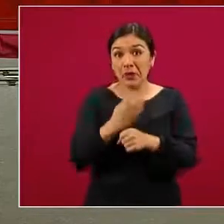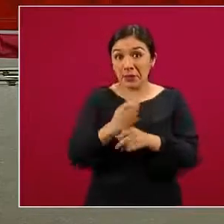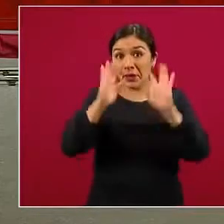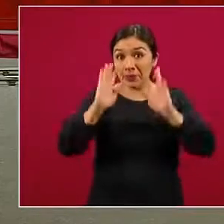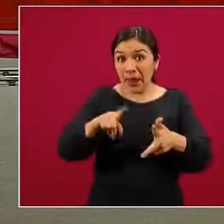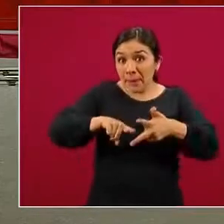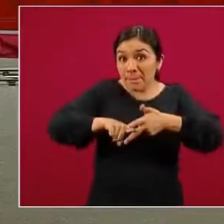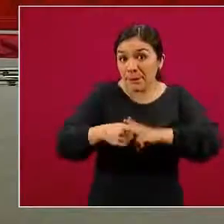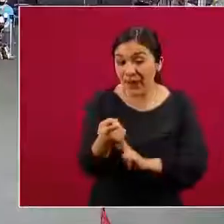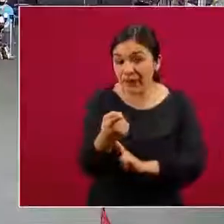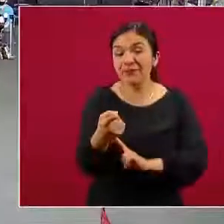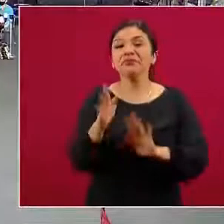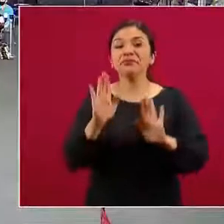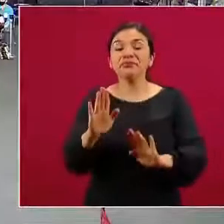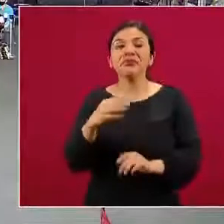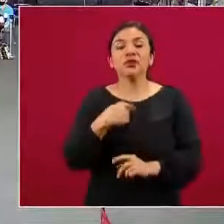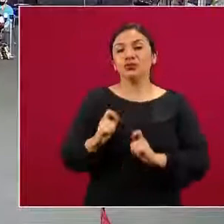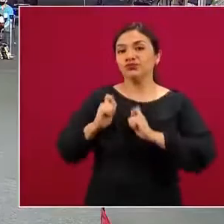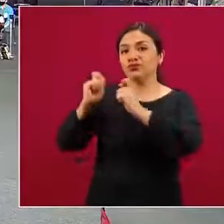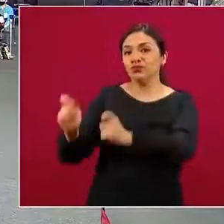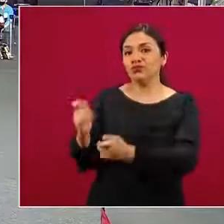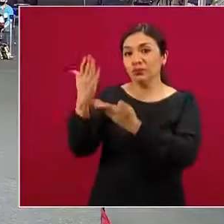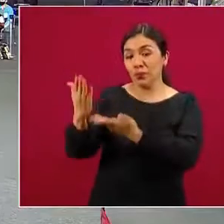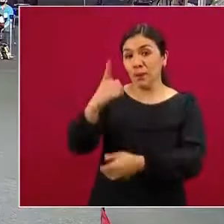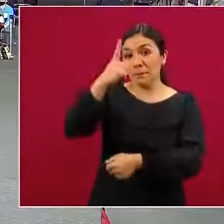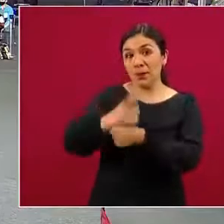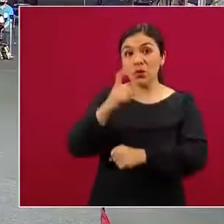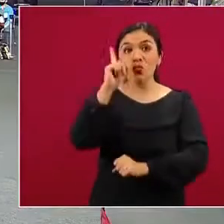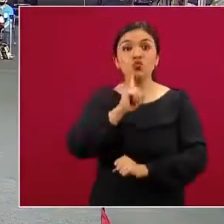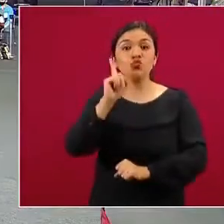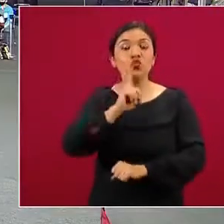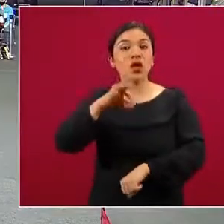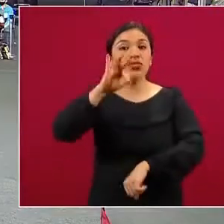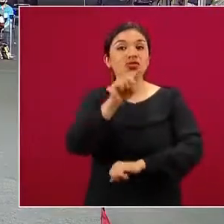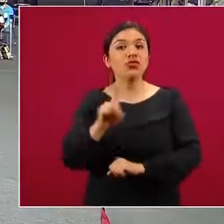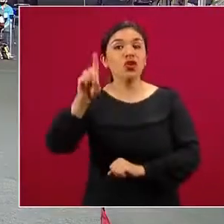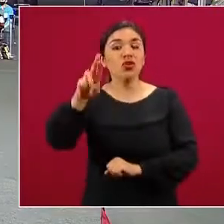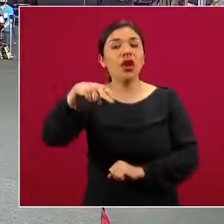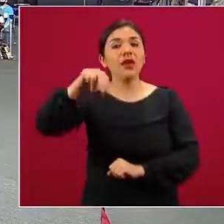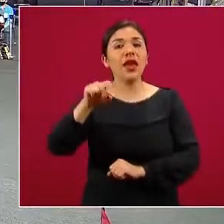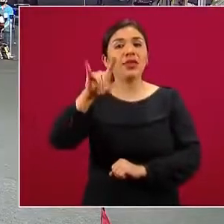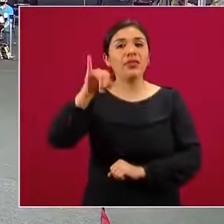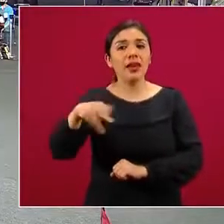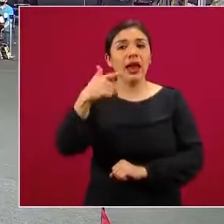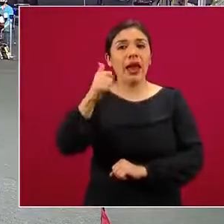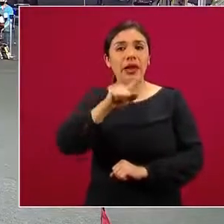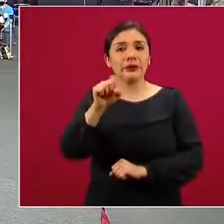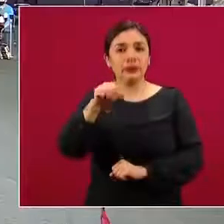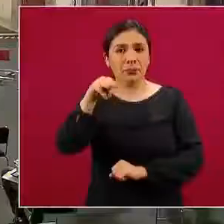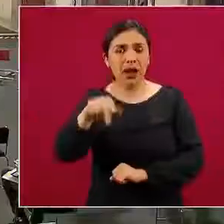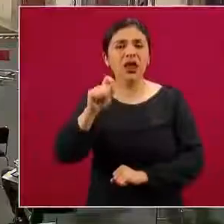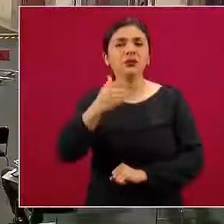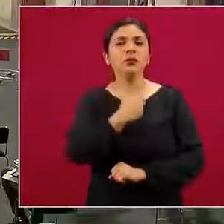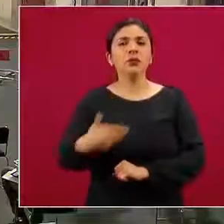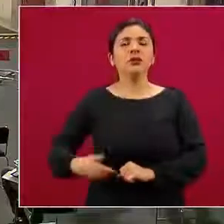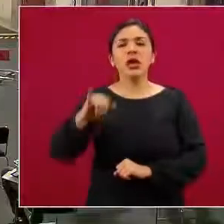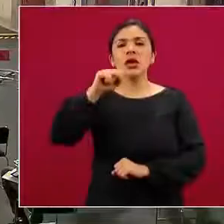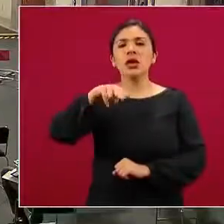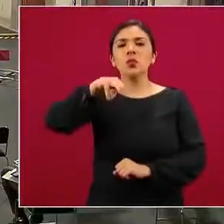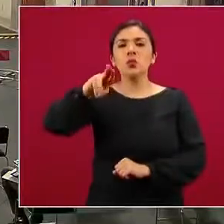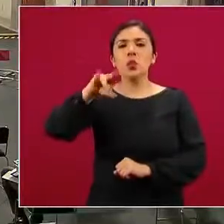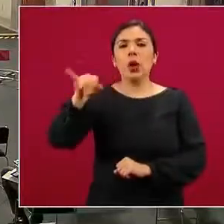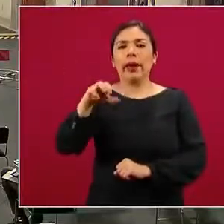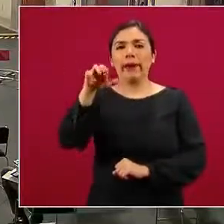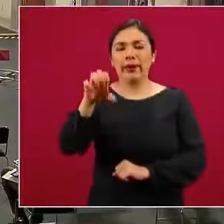en materia, voy a dar la palabra en primer lugar a la doctora Nadine Gassman, presidenta del Instituto Nacional